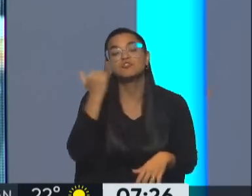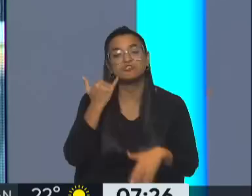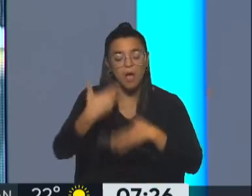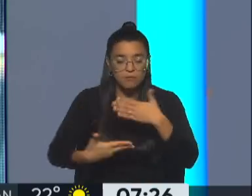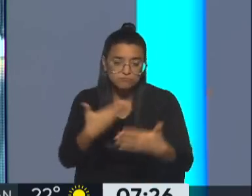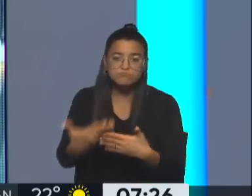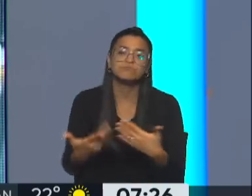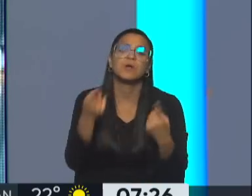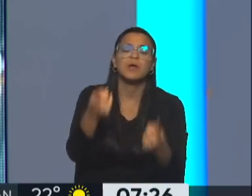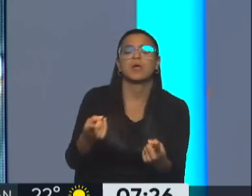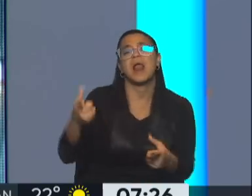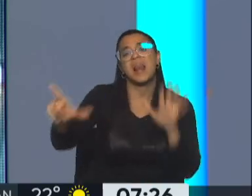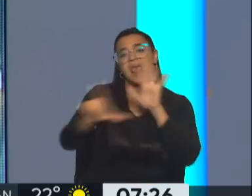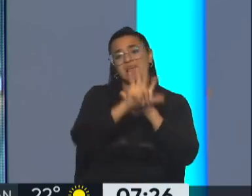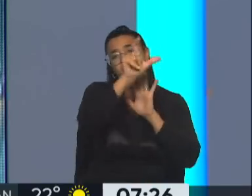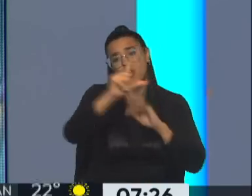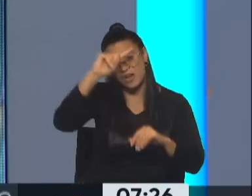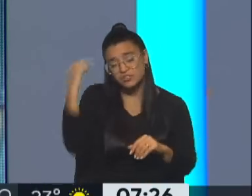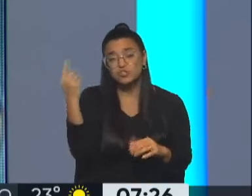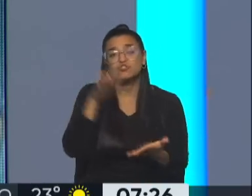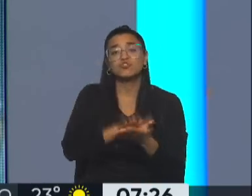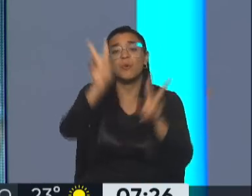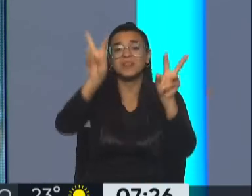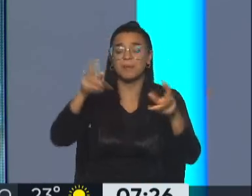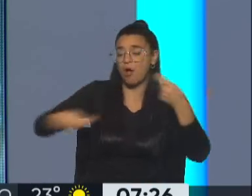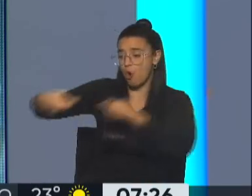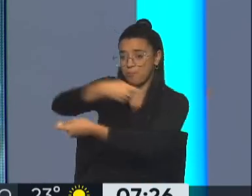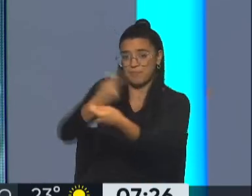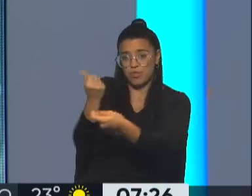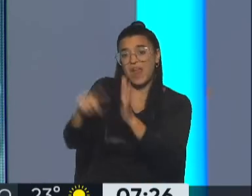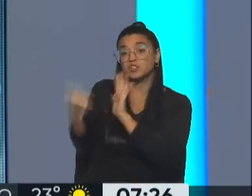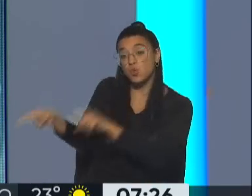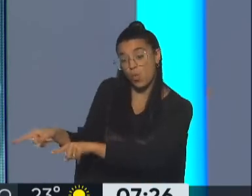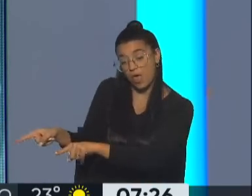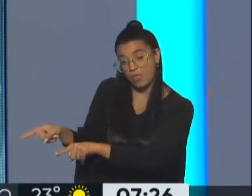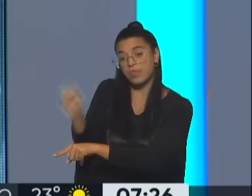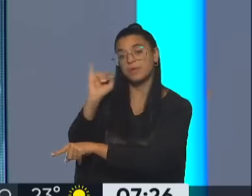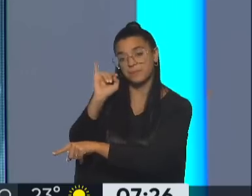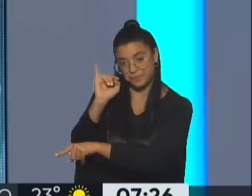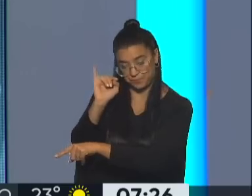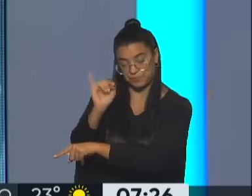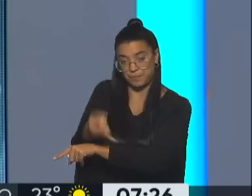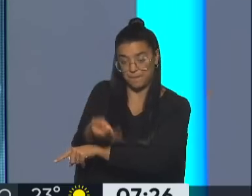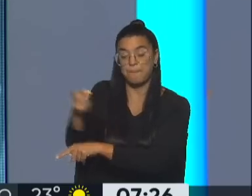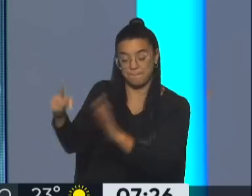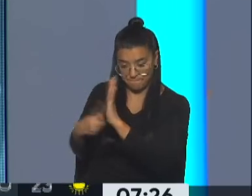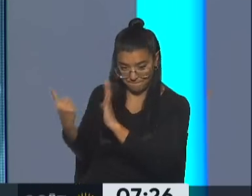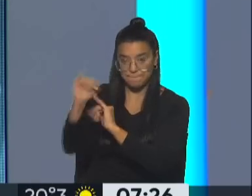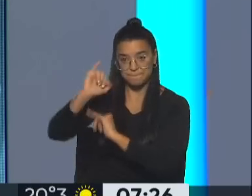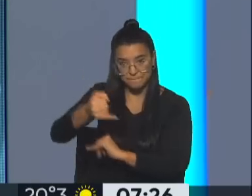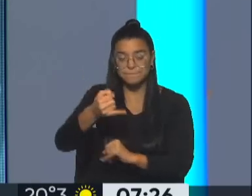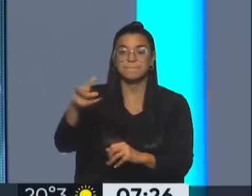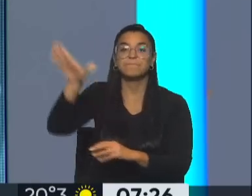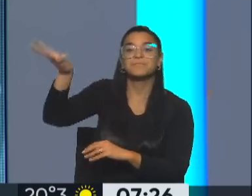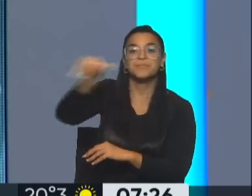a encarar los legisladores nacionales el tema que tiene que ver con la coparticipación. ¿Por la Ciudad de Buenos Aires? El de la Ciudad de Buenos Aires, lo van a